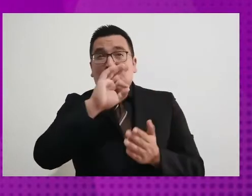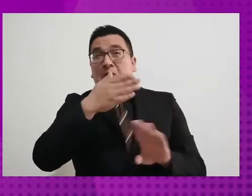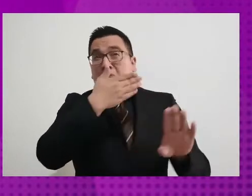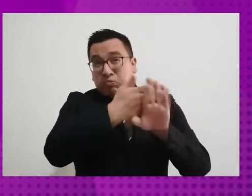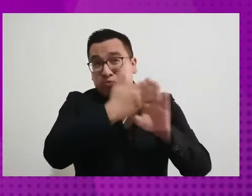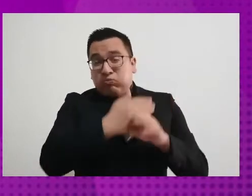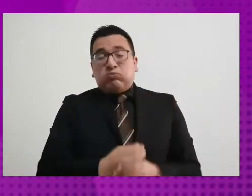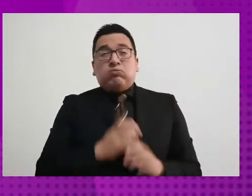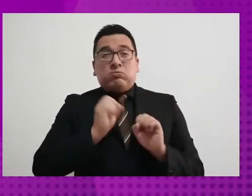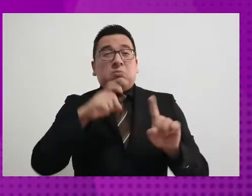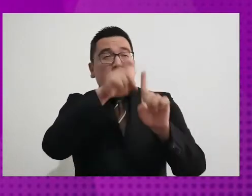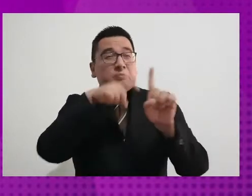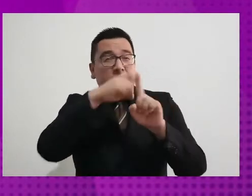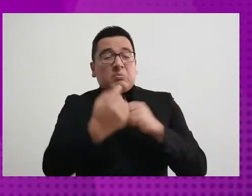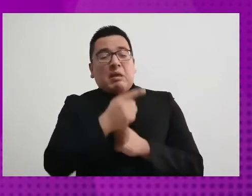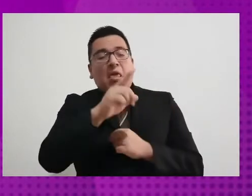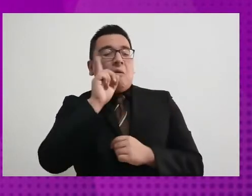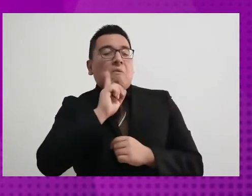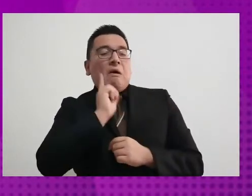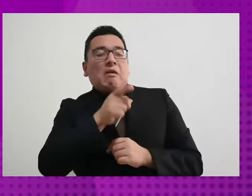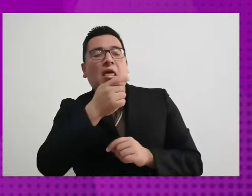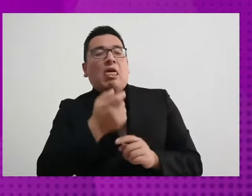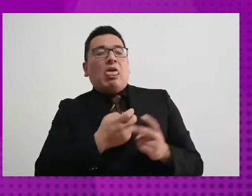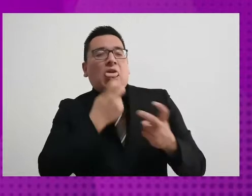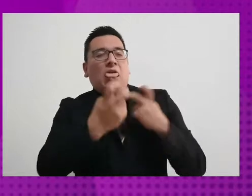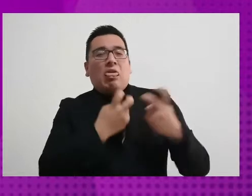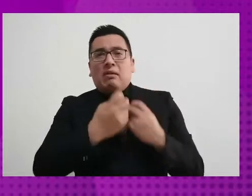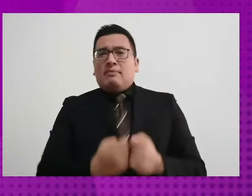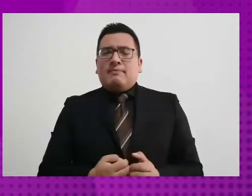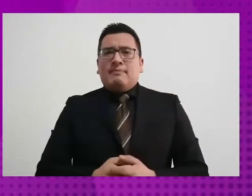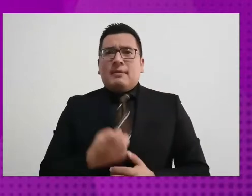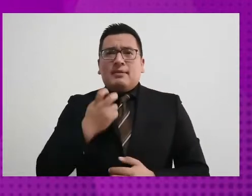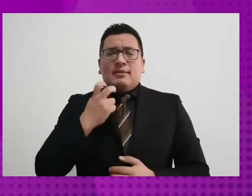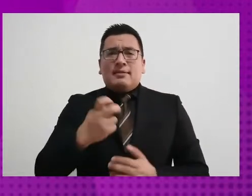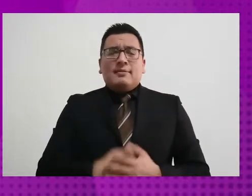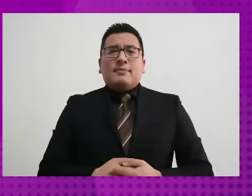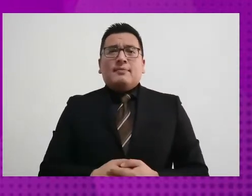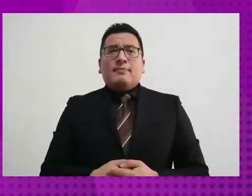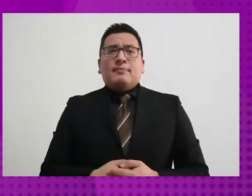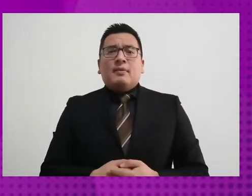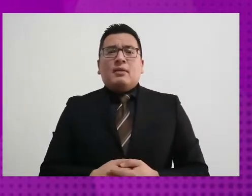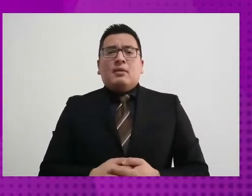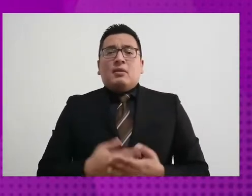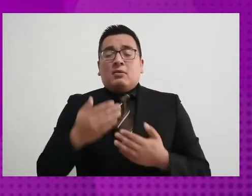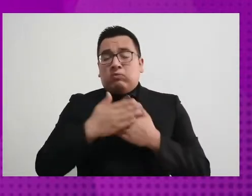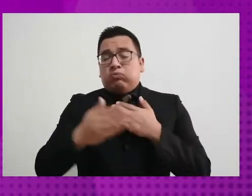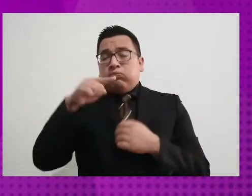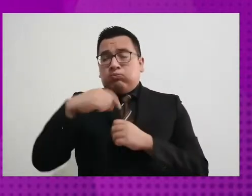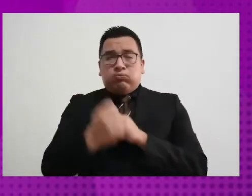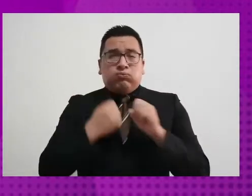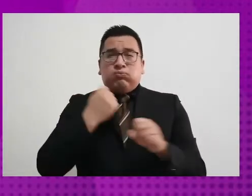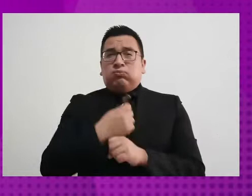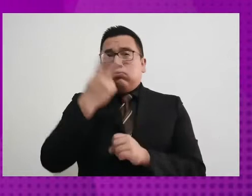estos espacios y sobre todo también en el ejercicio de sus cargos. Y es por esa razón que en el transcurso de este